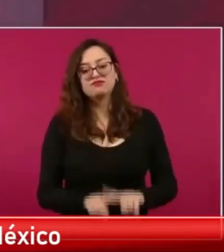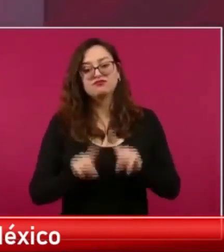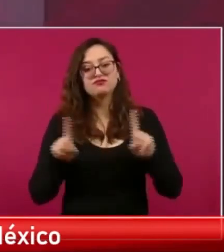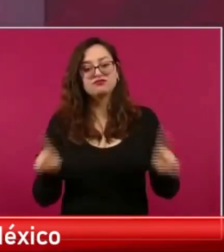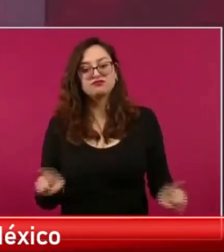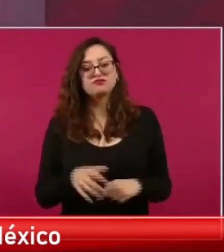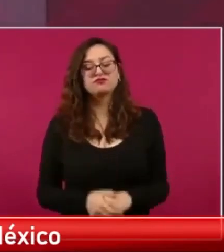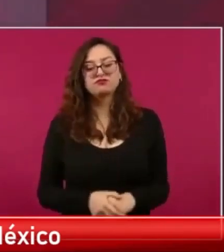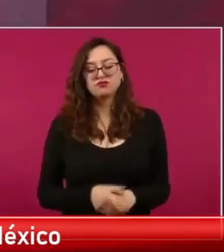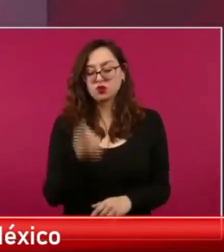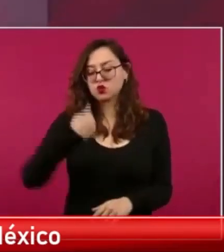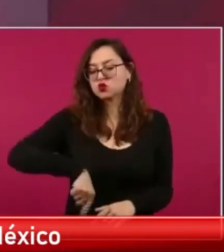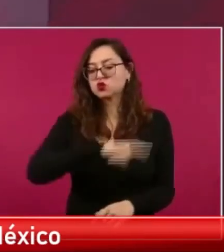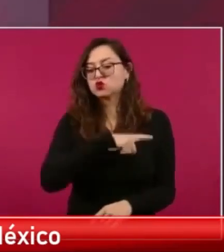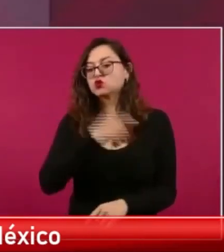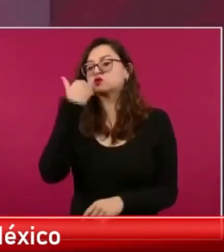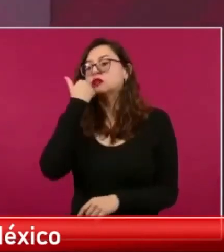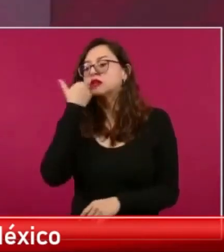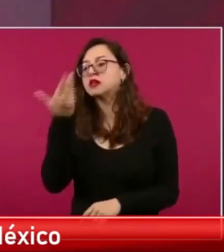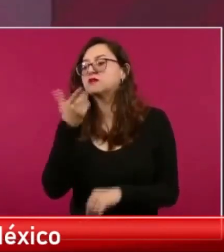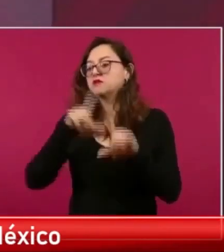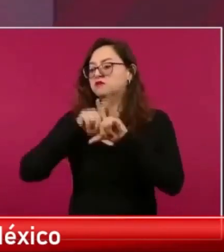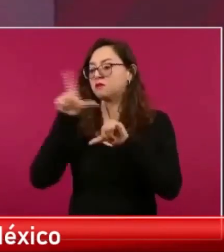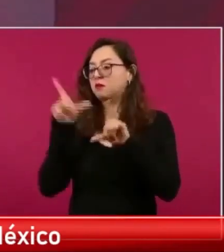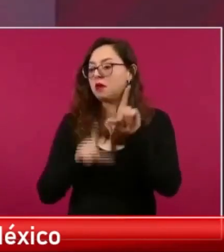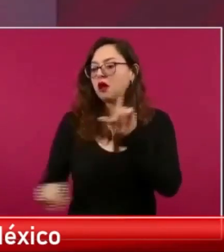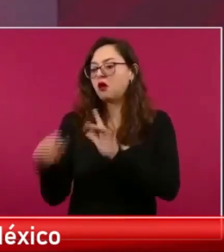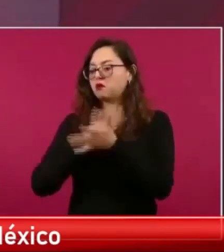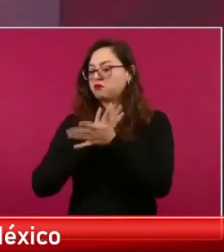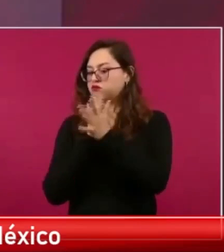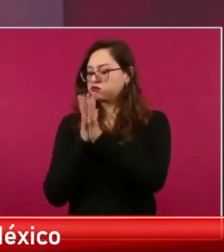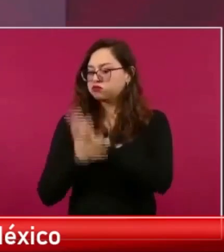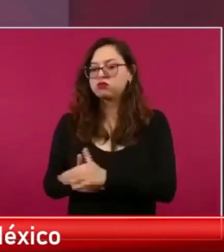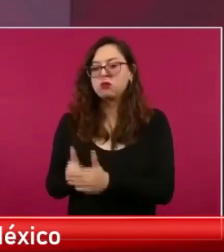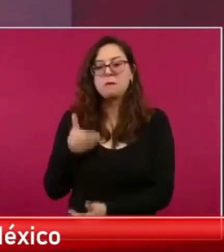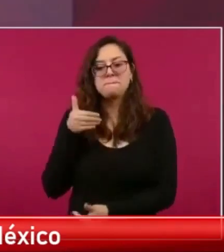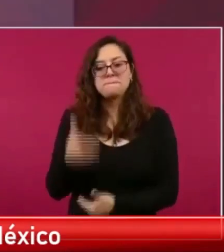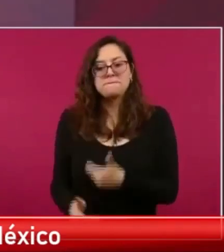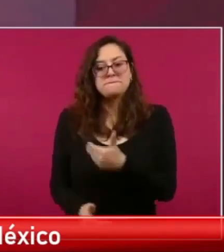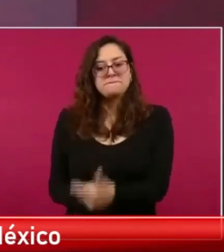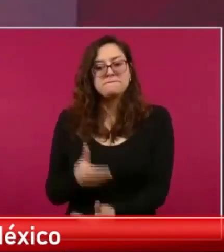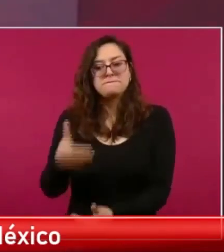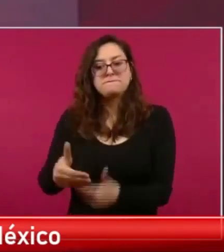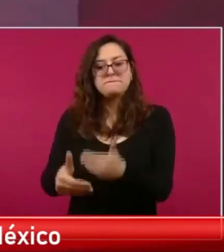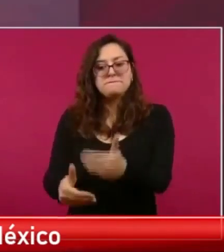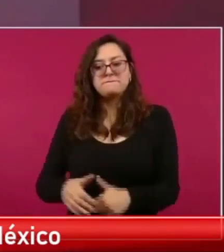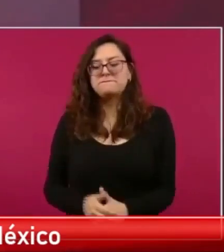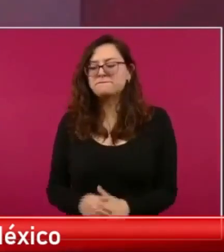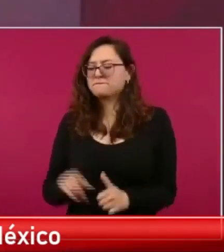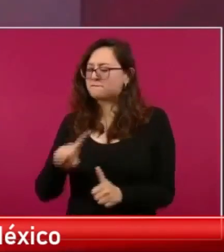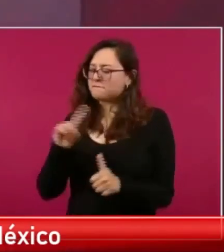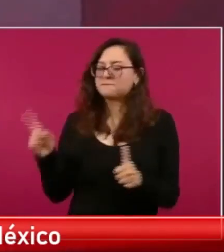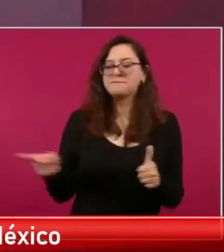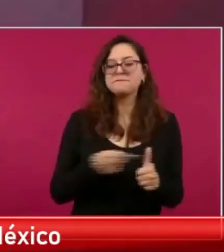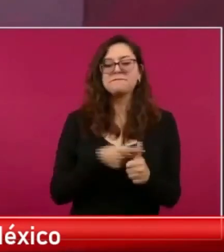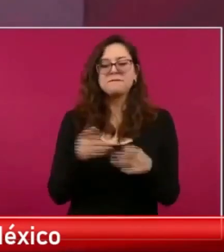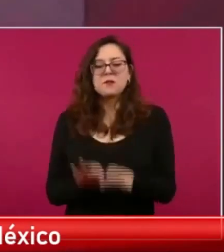que avance la transformación para que el actor, el protagonista